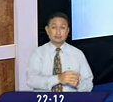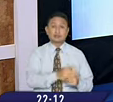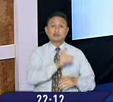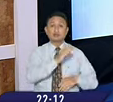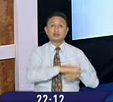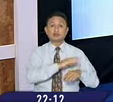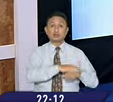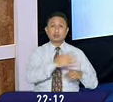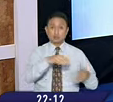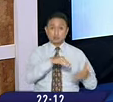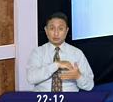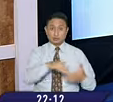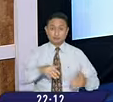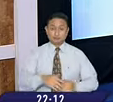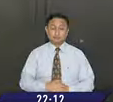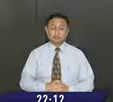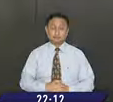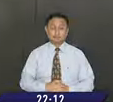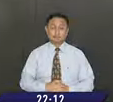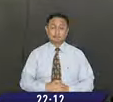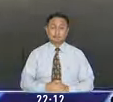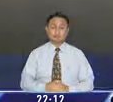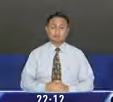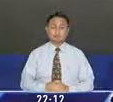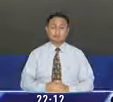como sospechosas.